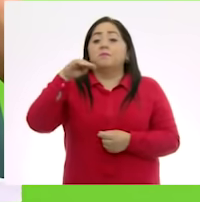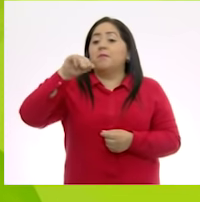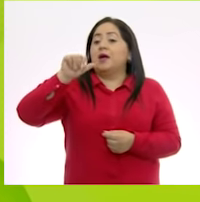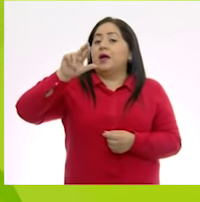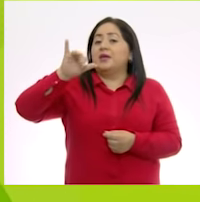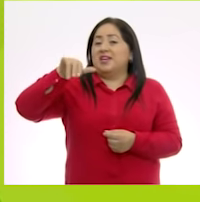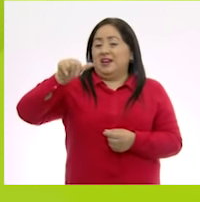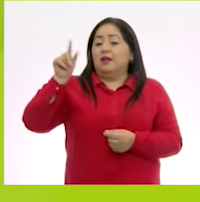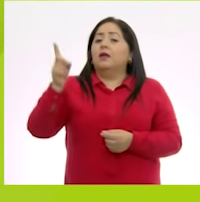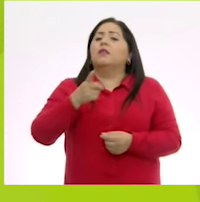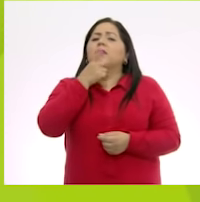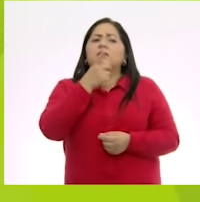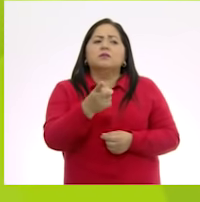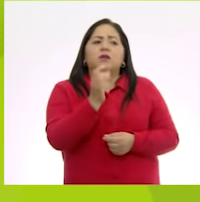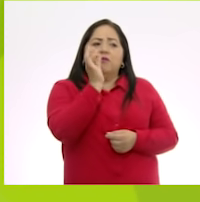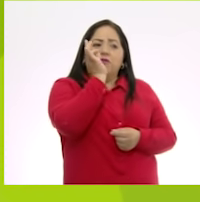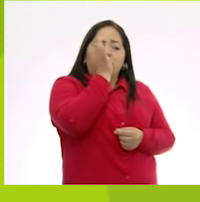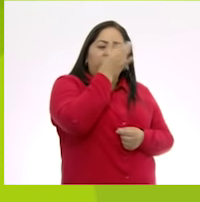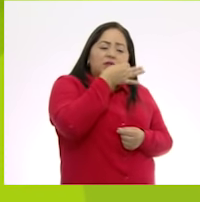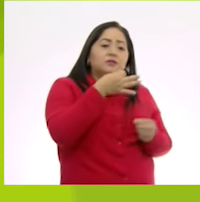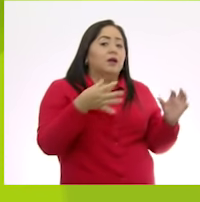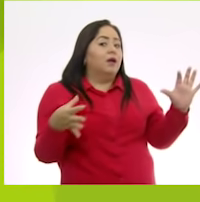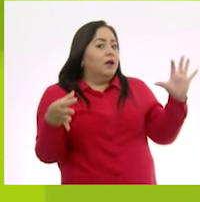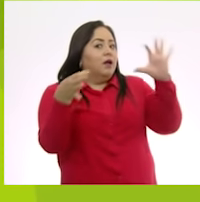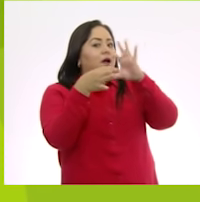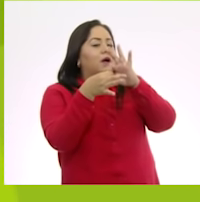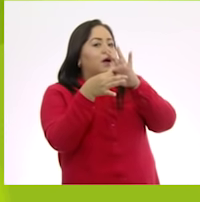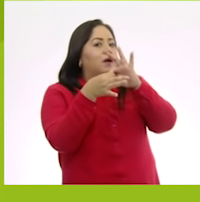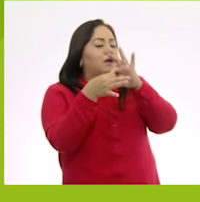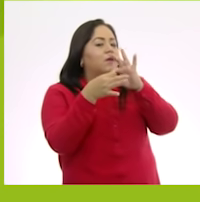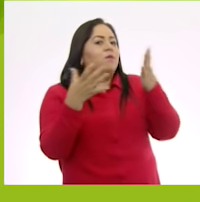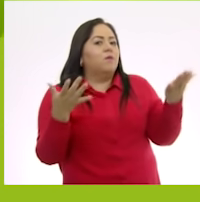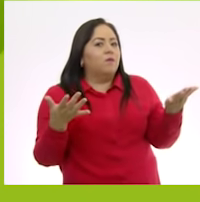Mariana dice que fresa rima con...